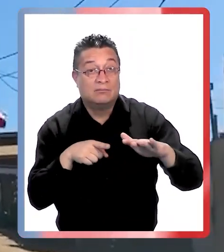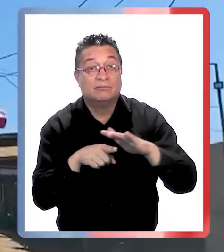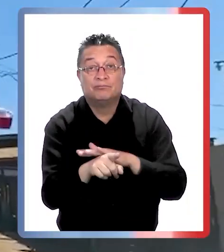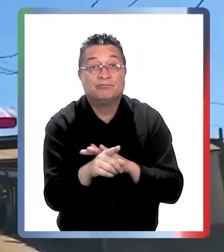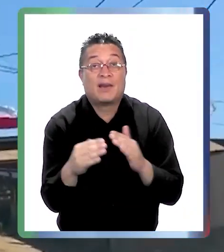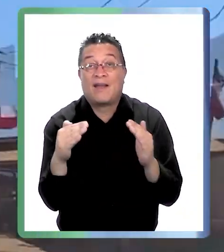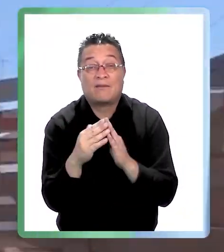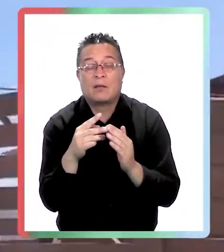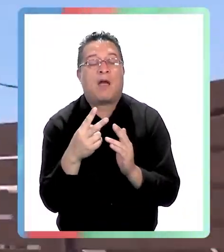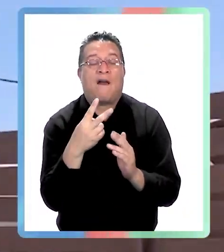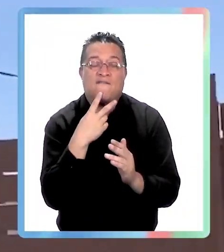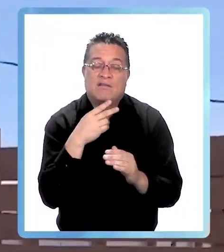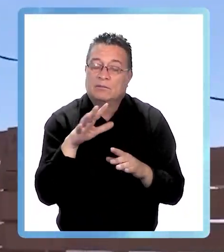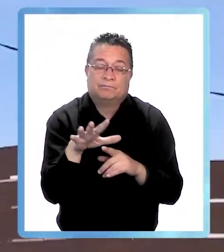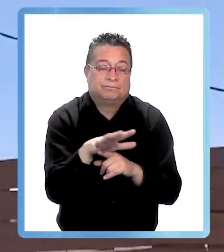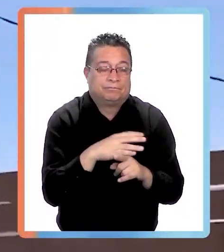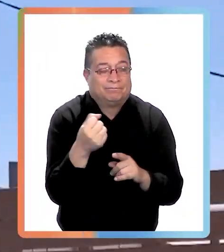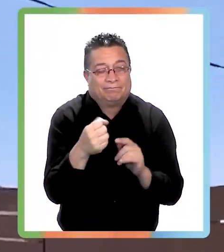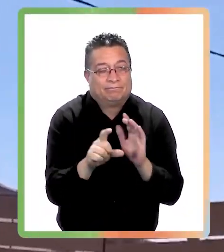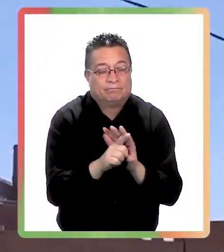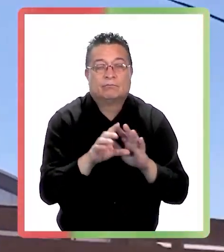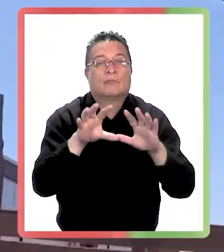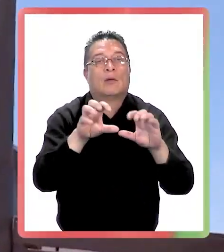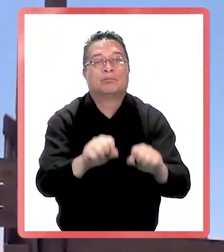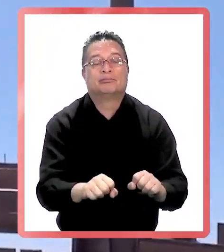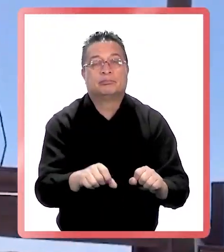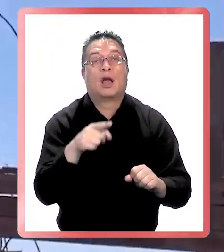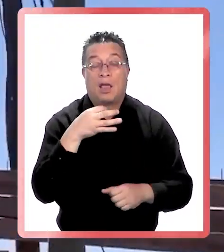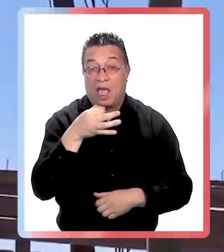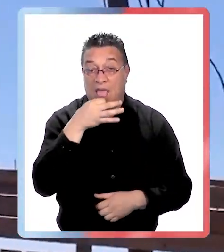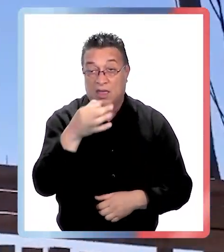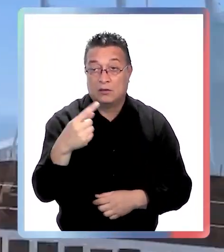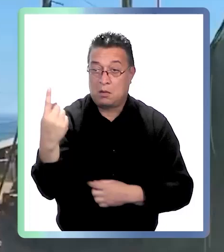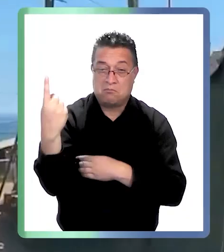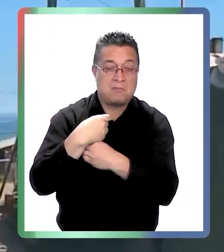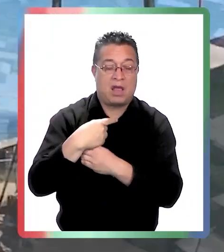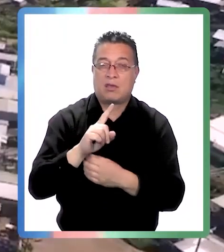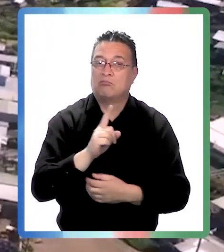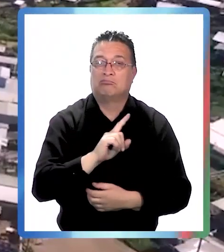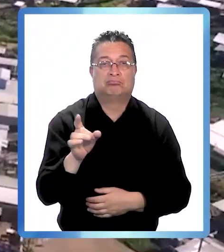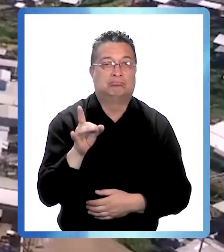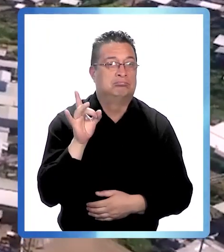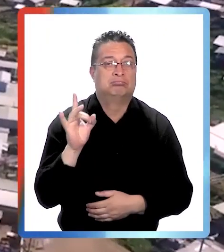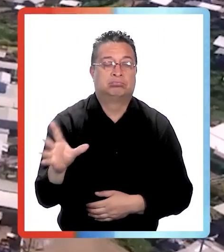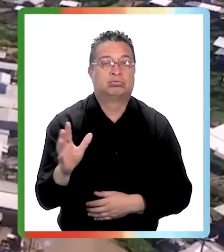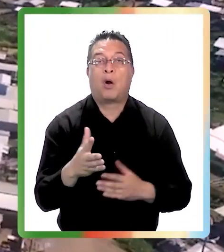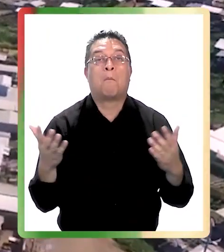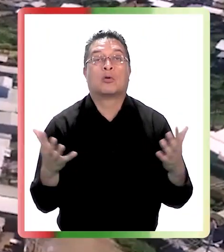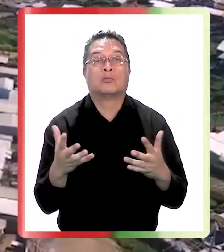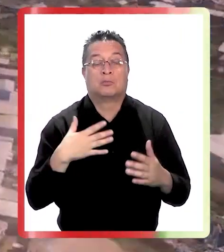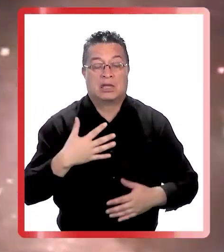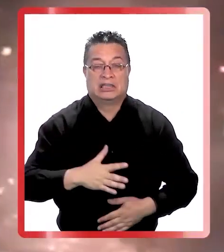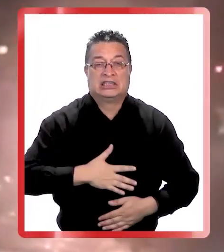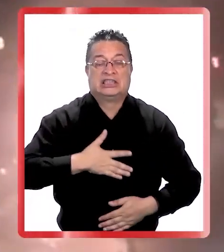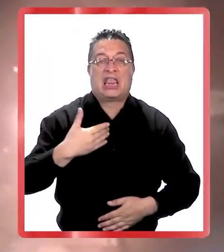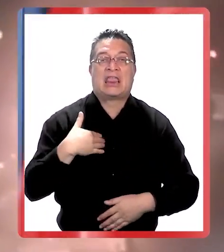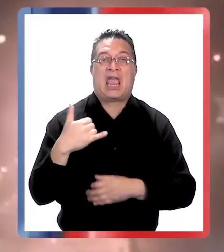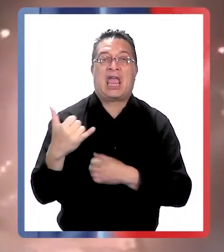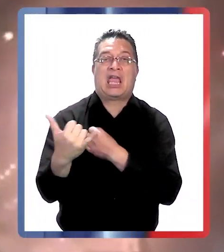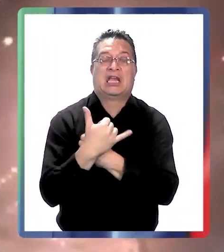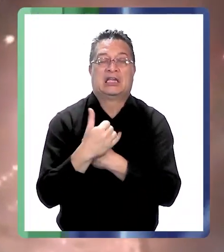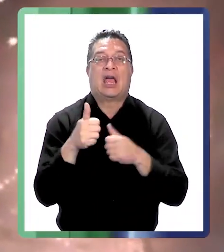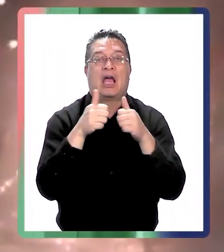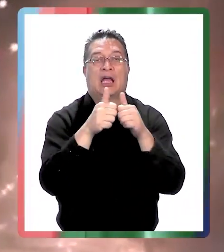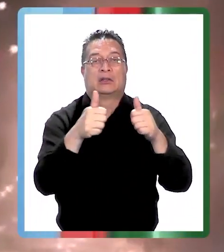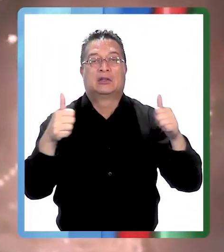a una vivienda, decidieron vivir en condiciones irregulares, indican que no acogen el mandato del fallo judicial debido a que se sienten engañados